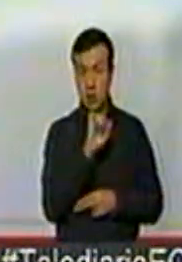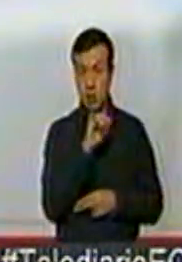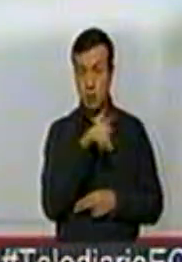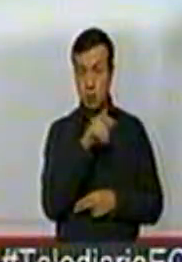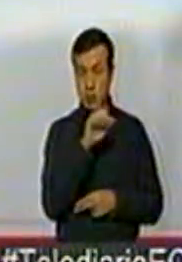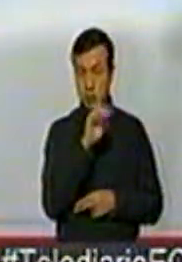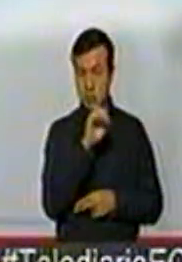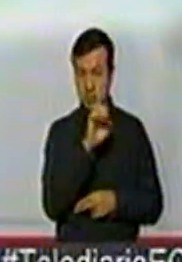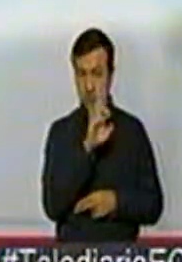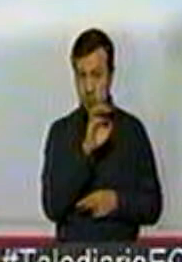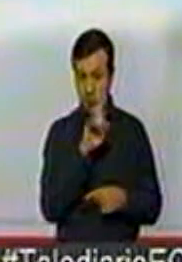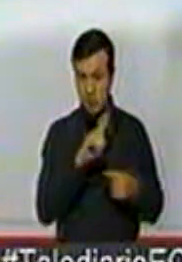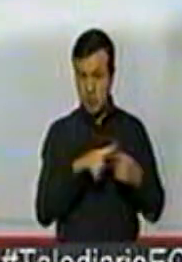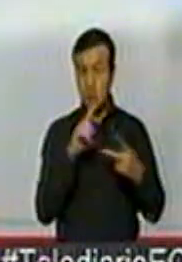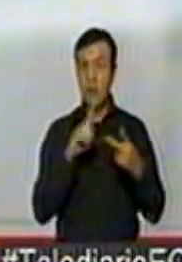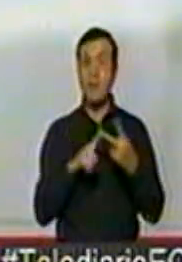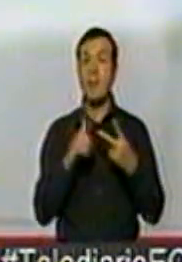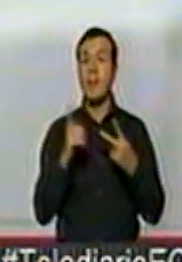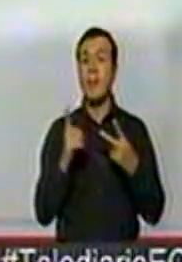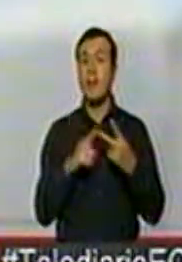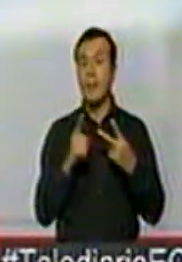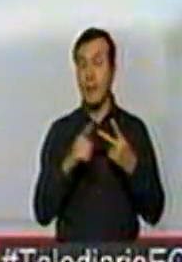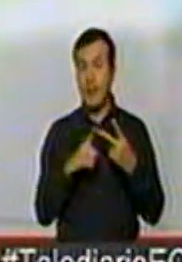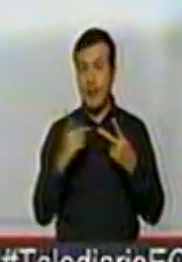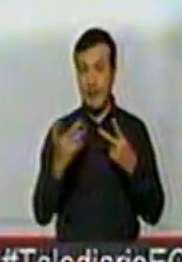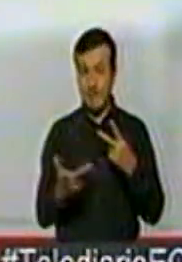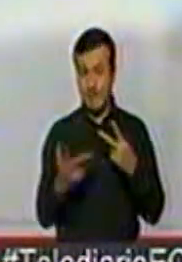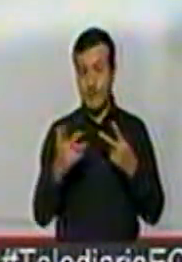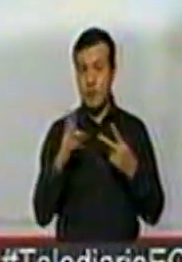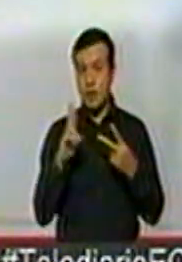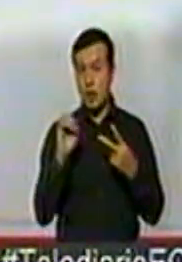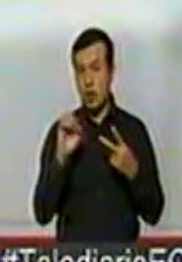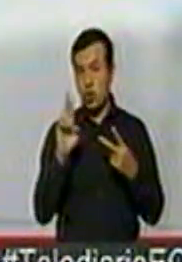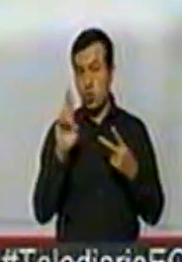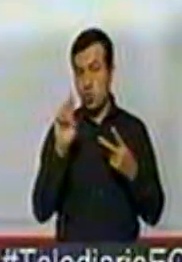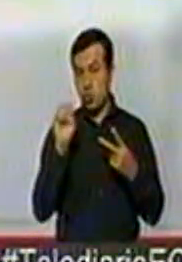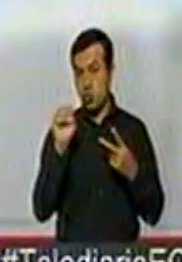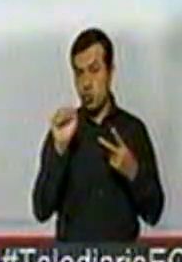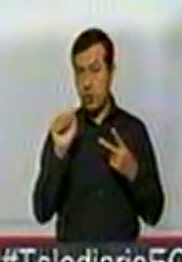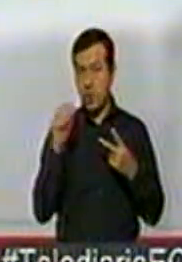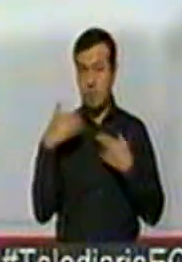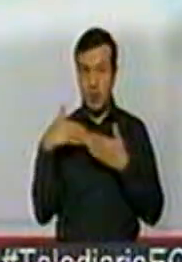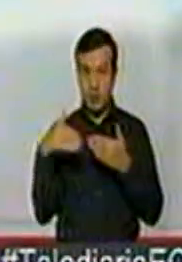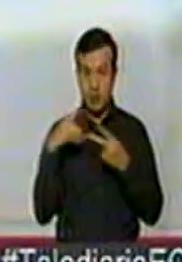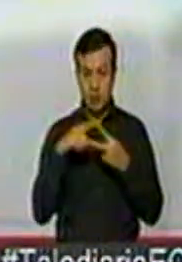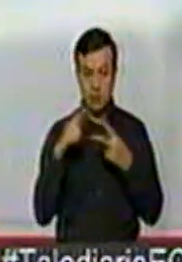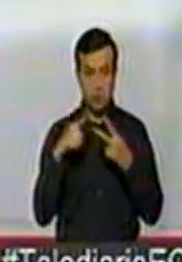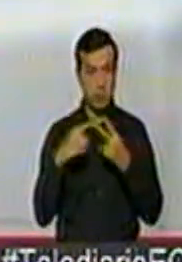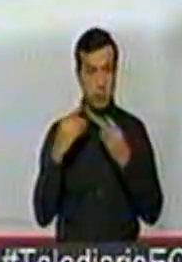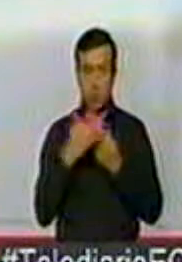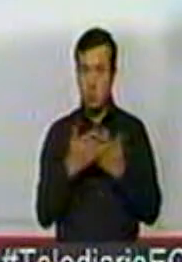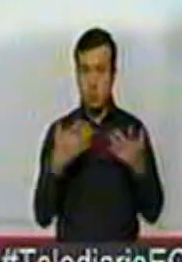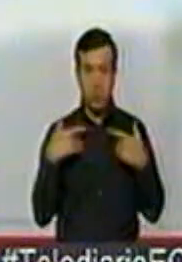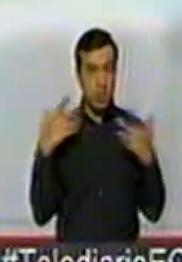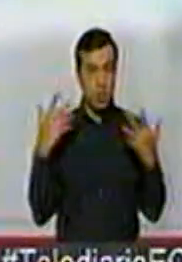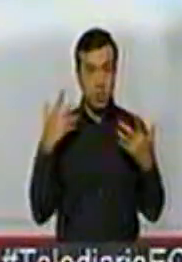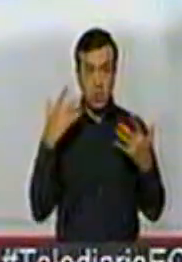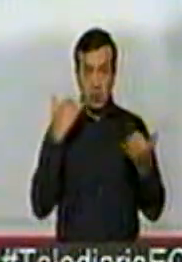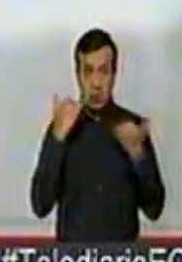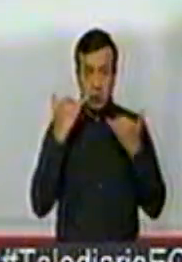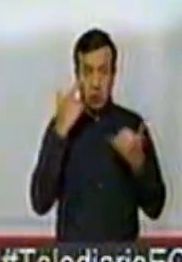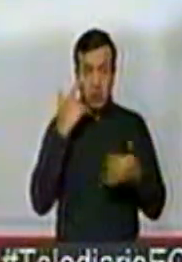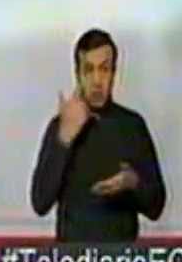empresa denominada, en este caso, Recorsa Panamá. Pero no hay en realidad ningún tipo